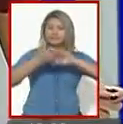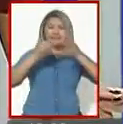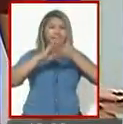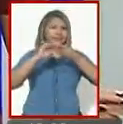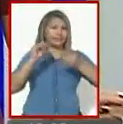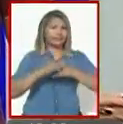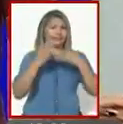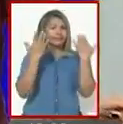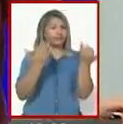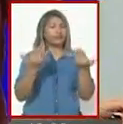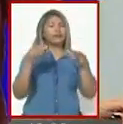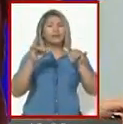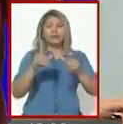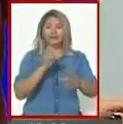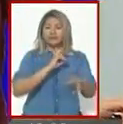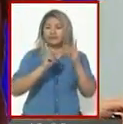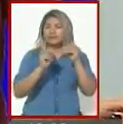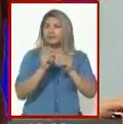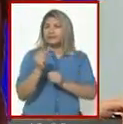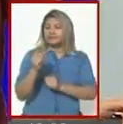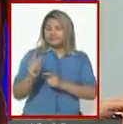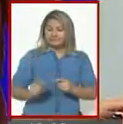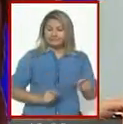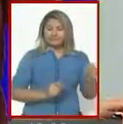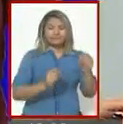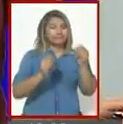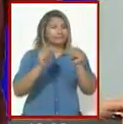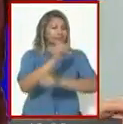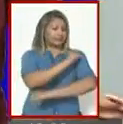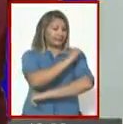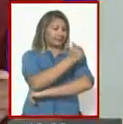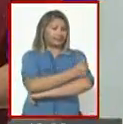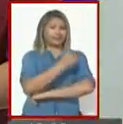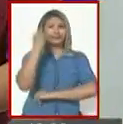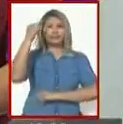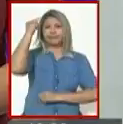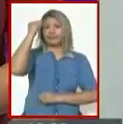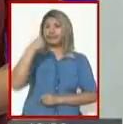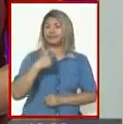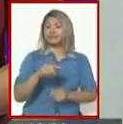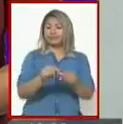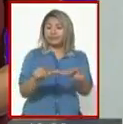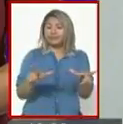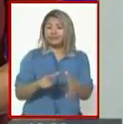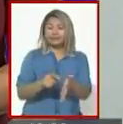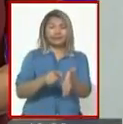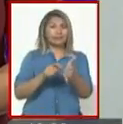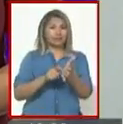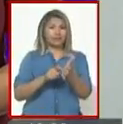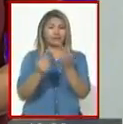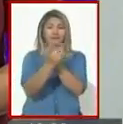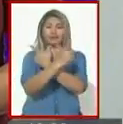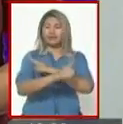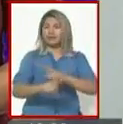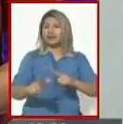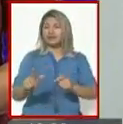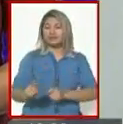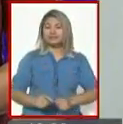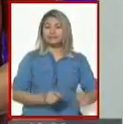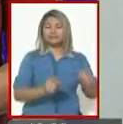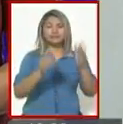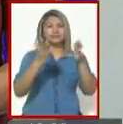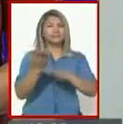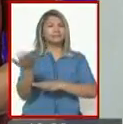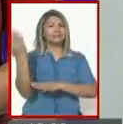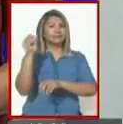Producciones, le contamos que hoy se instaló el diálogo entre transportistas y autoridades de gobierno. Este sector exige la liberación de